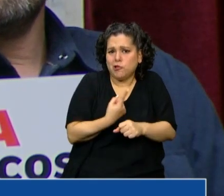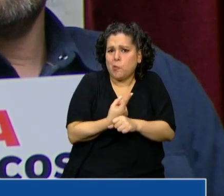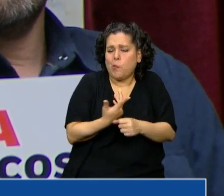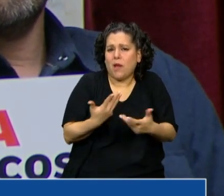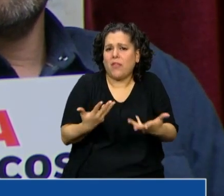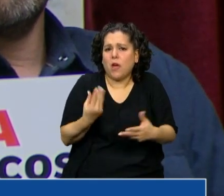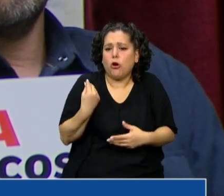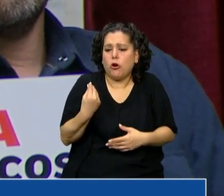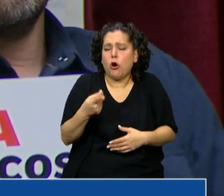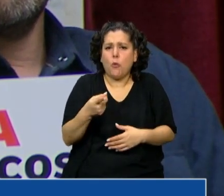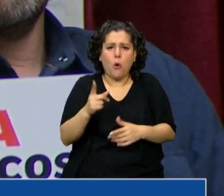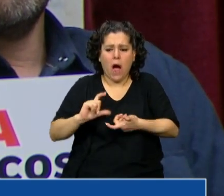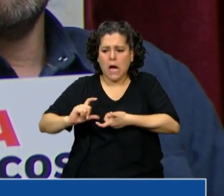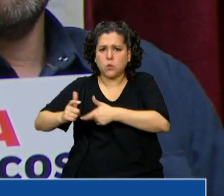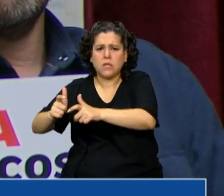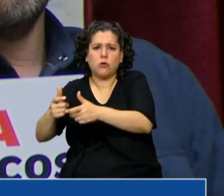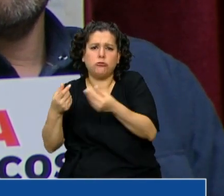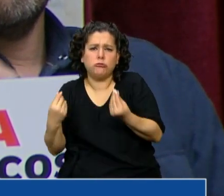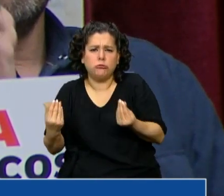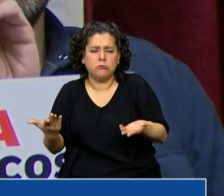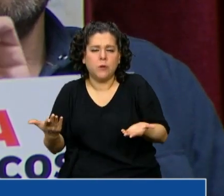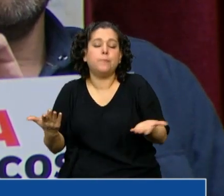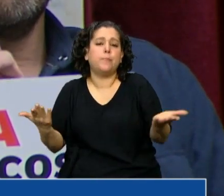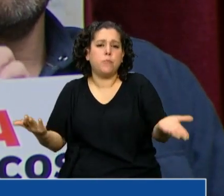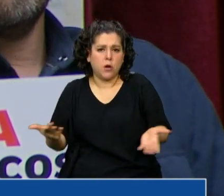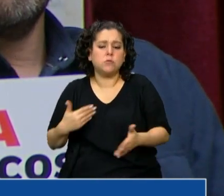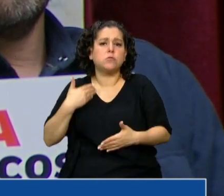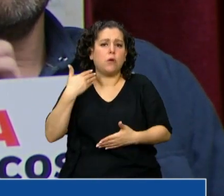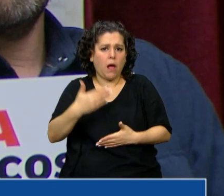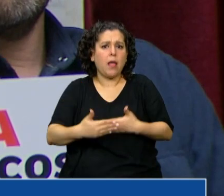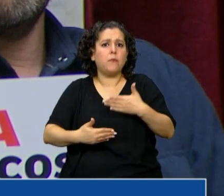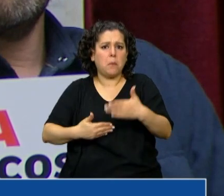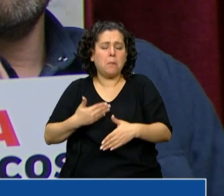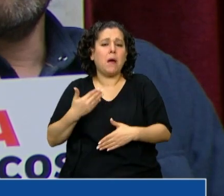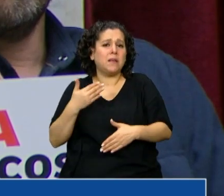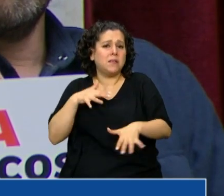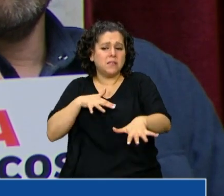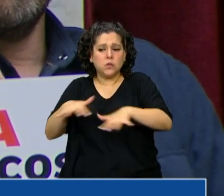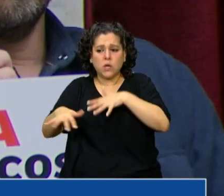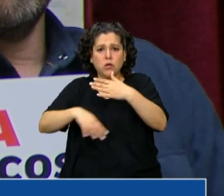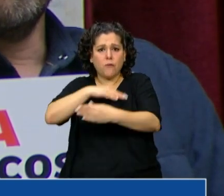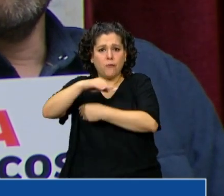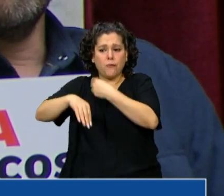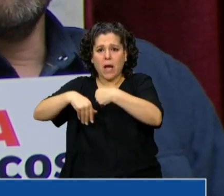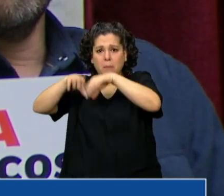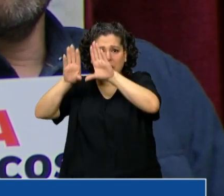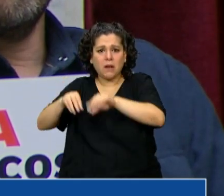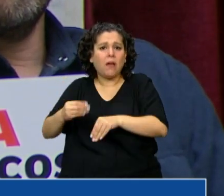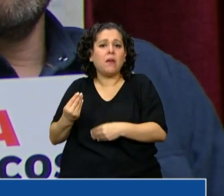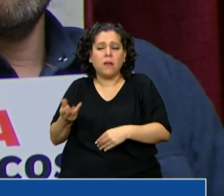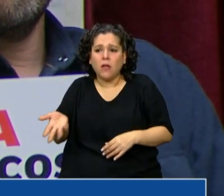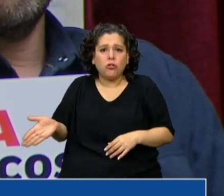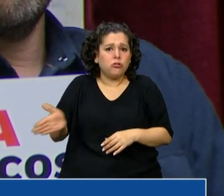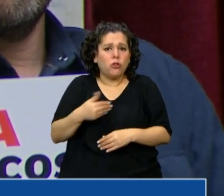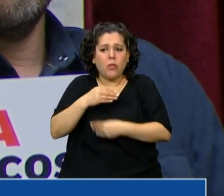acompañar ese índice de actualización. Y por eso cada vez más, uno de los dramas de las familias es que cada vez más